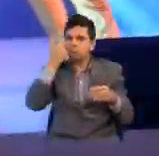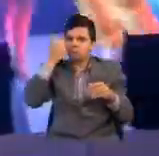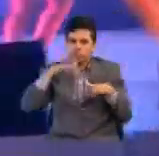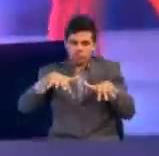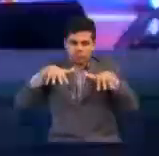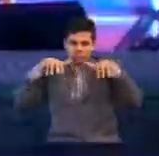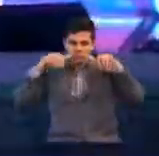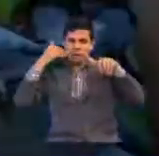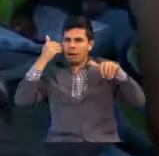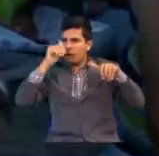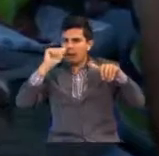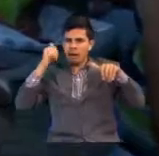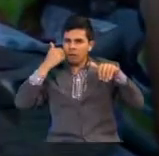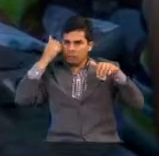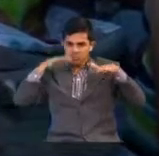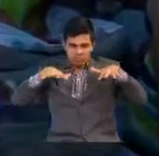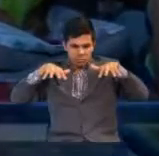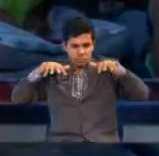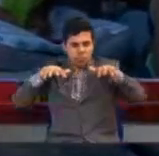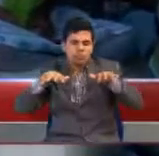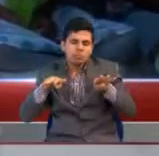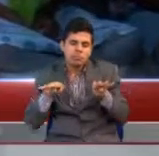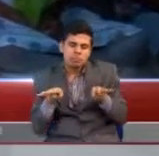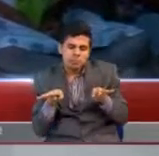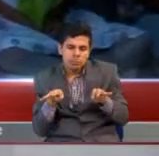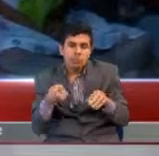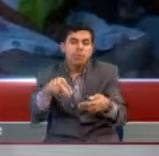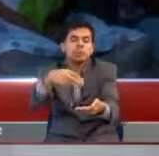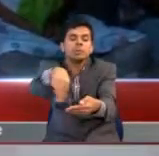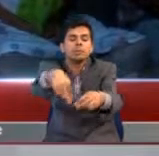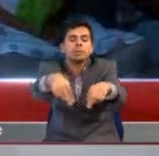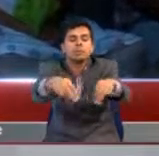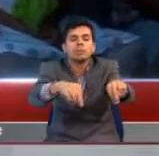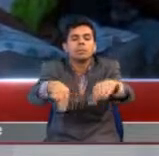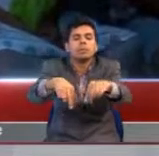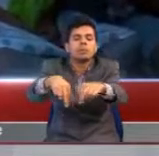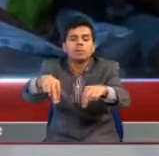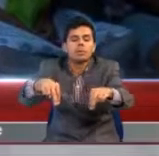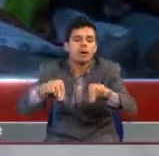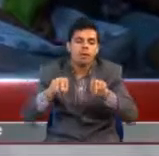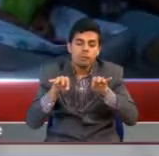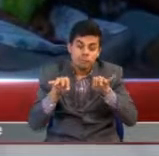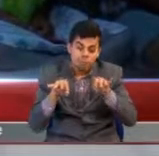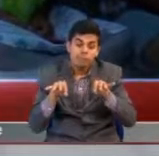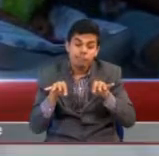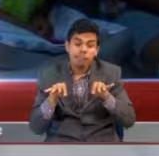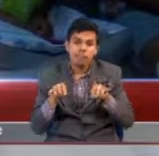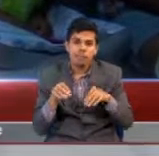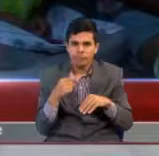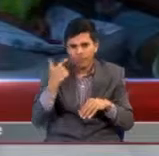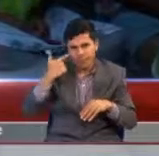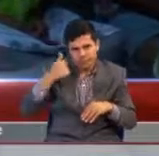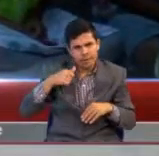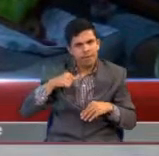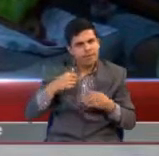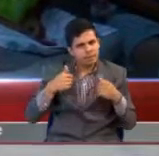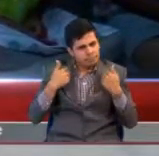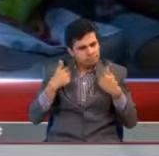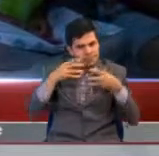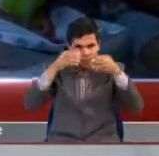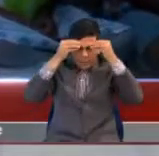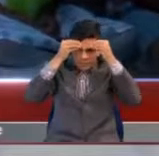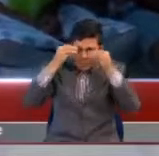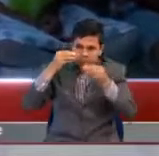gran espectáculo. Un espacio muy bonito que divierte a la gente, además de enseñarle la cultura,